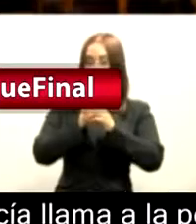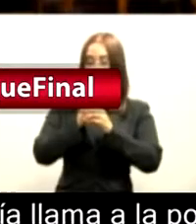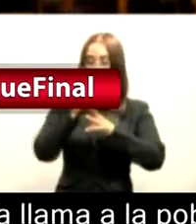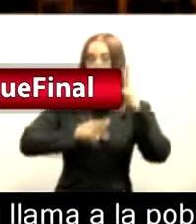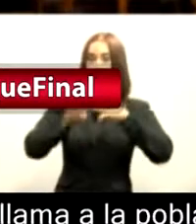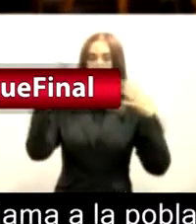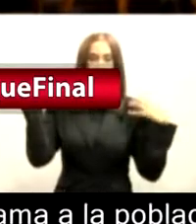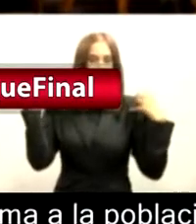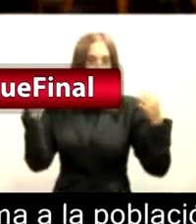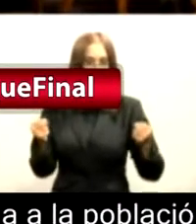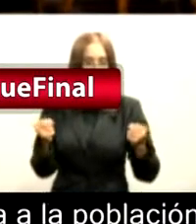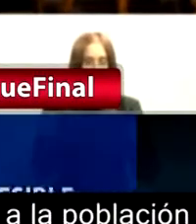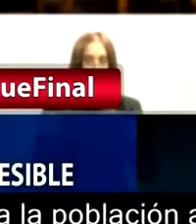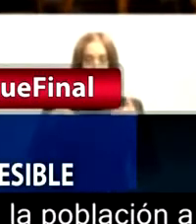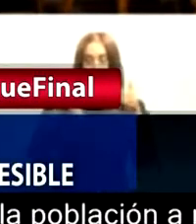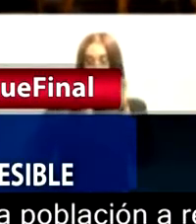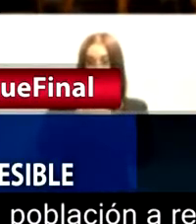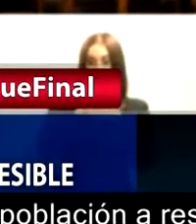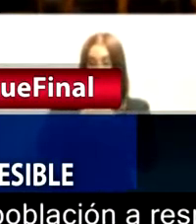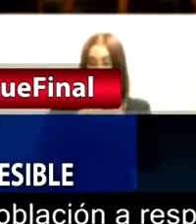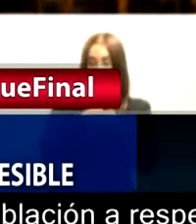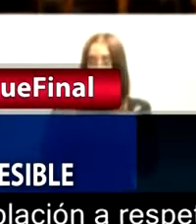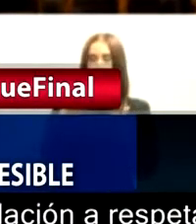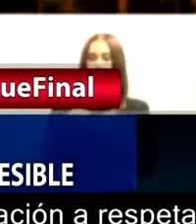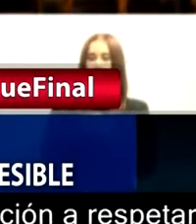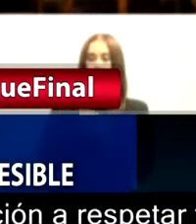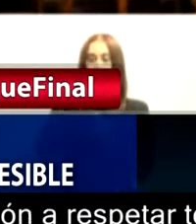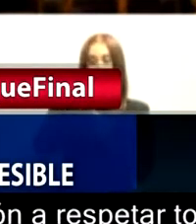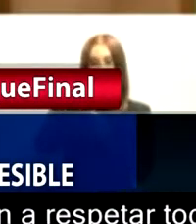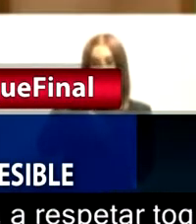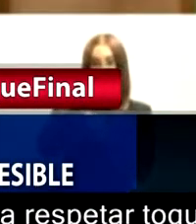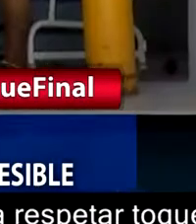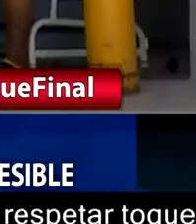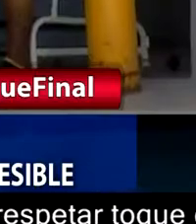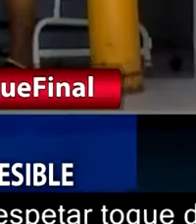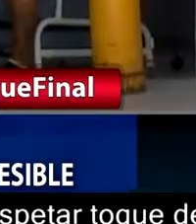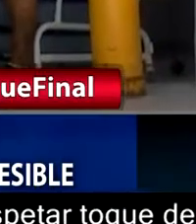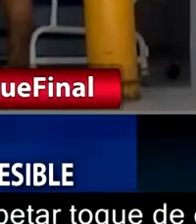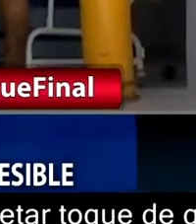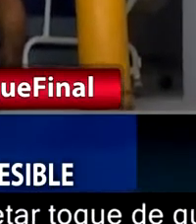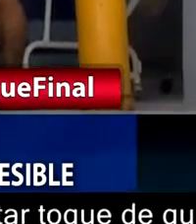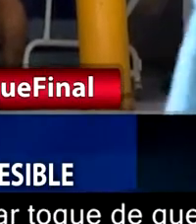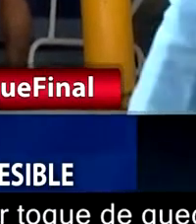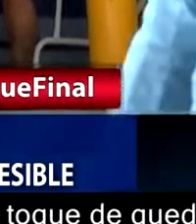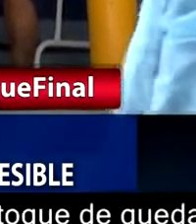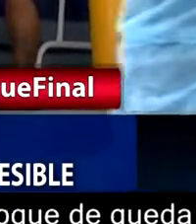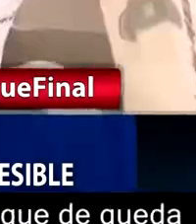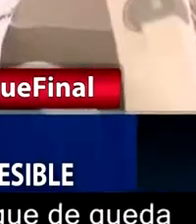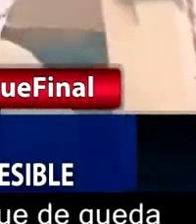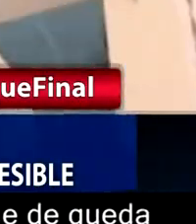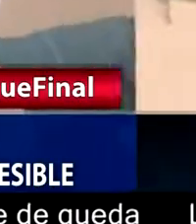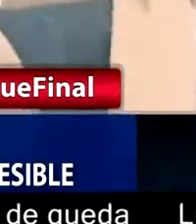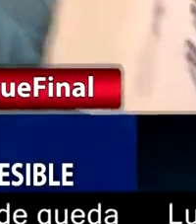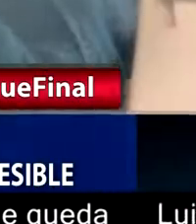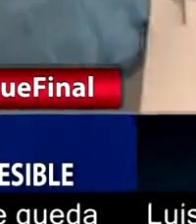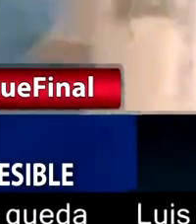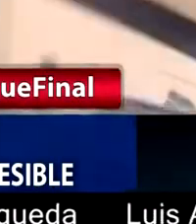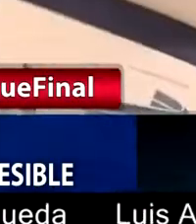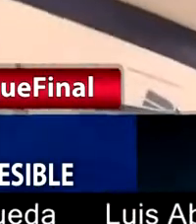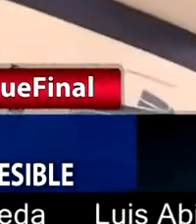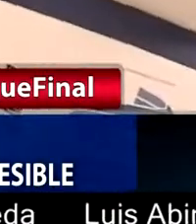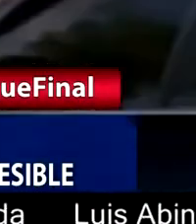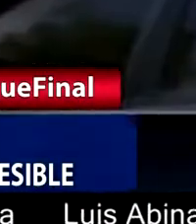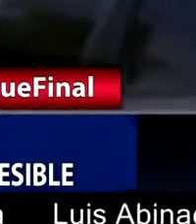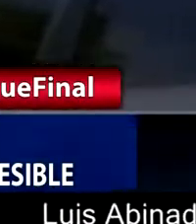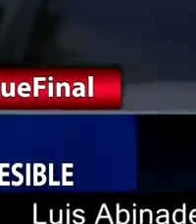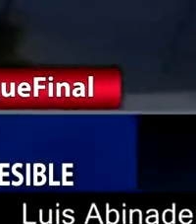penales internacionales. El presidente Luis Abinader intervino este miércoles en la Asamblea General de la ONU e hizo